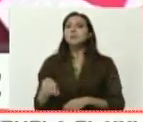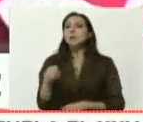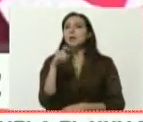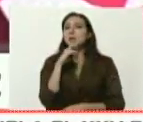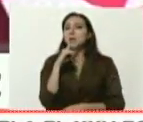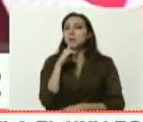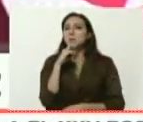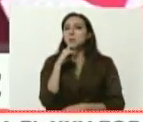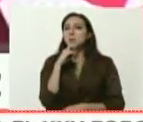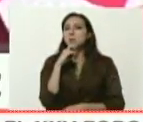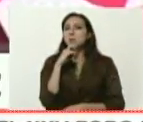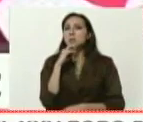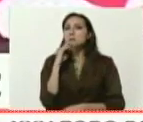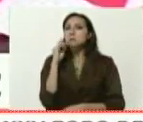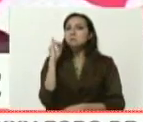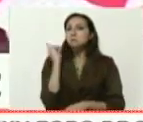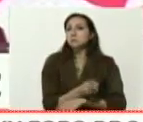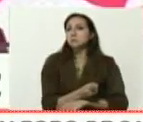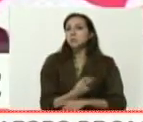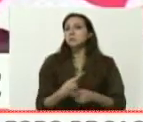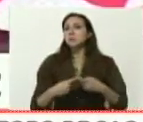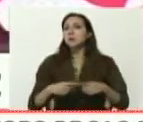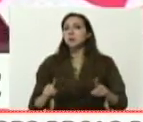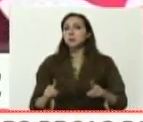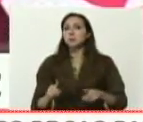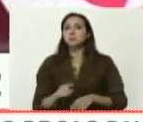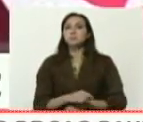exigentes, pero maravillosos.